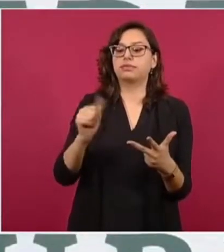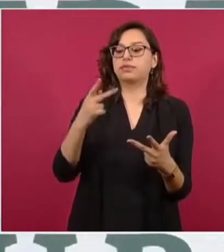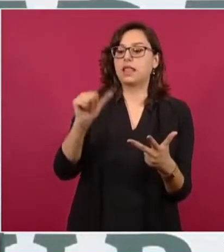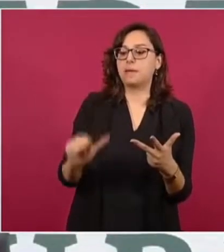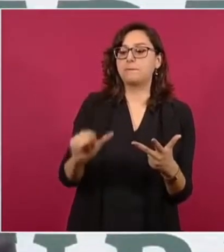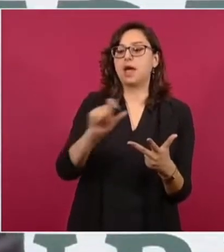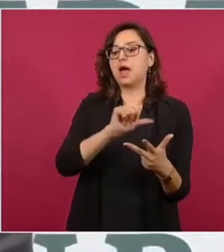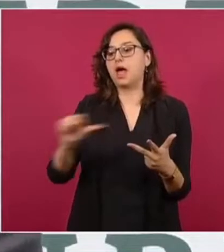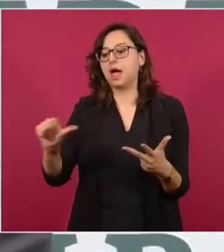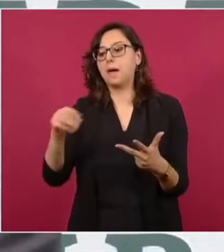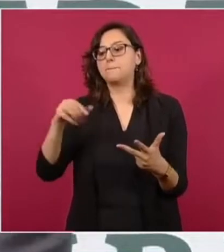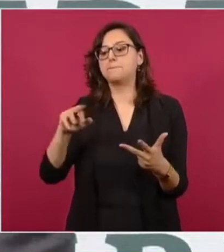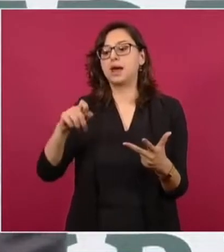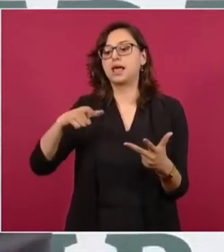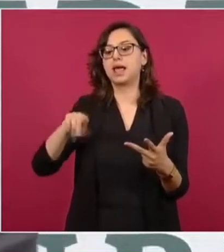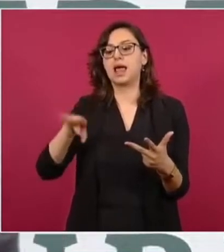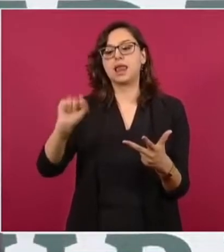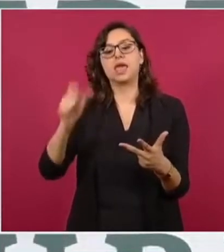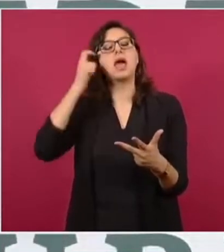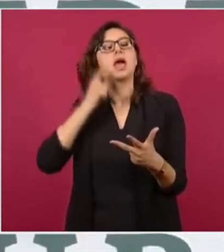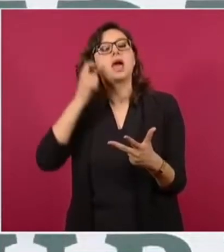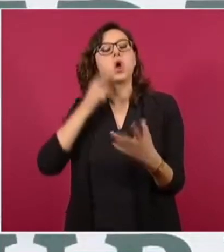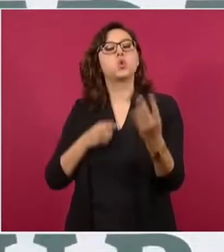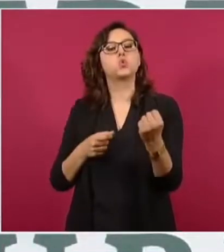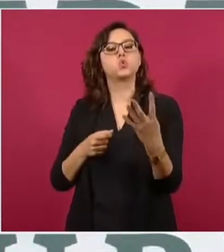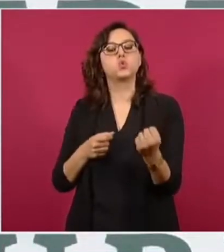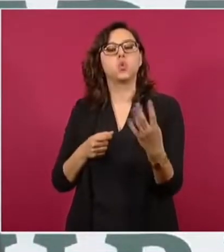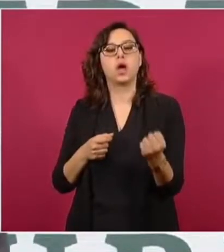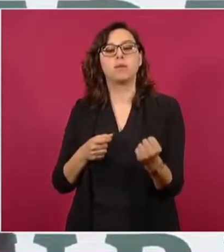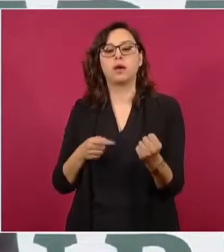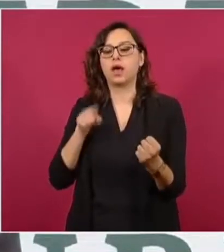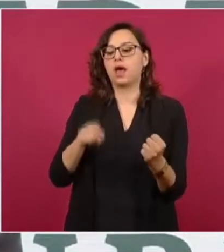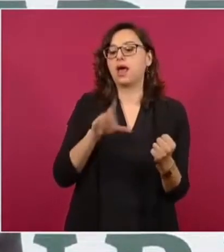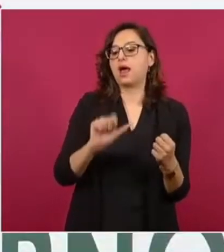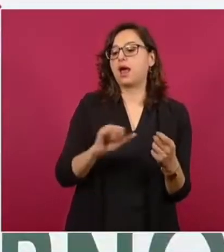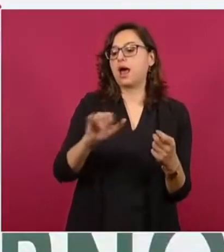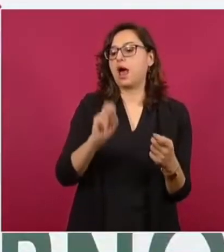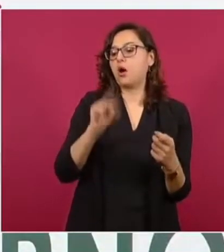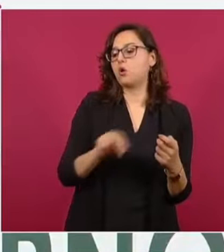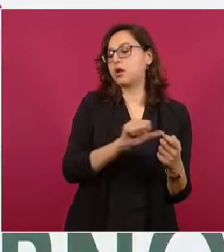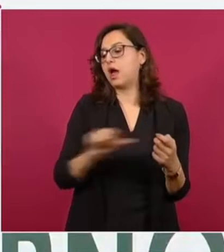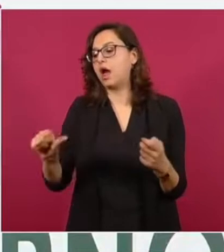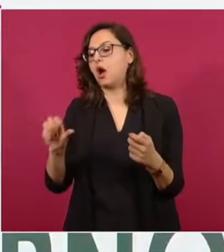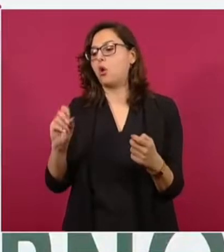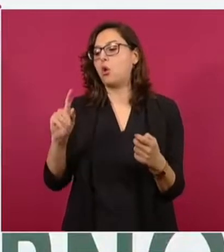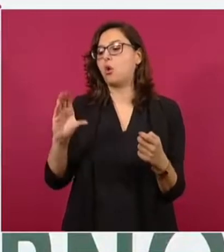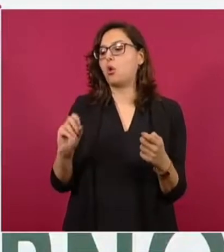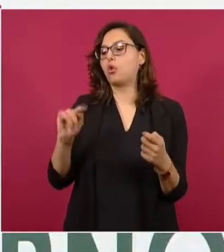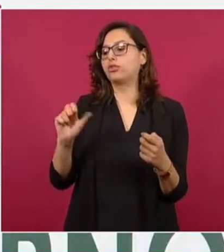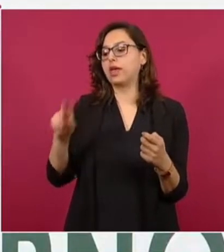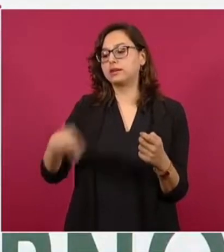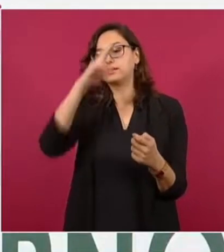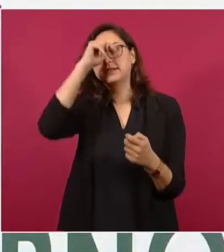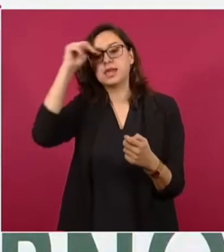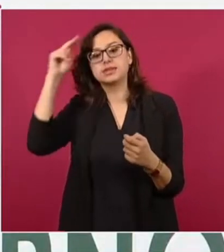en Guerrero, y el que va de la presa El Cajón a Guadalupe, Ocotán, en Nayarit,